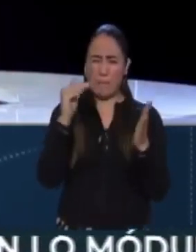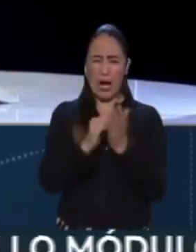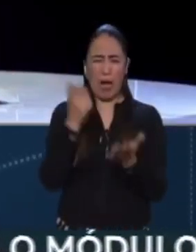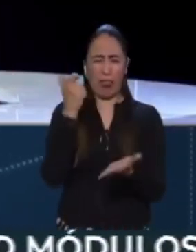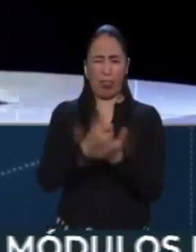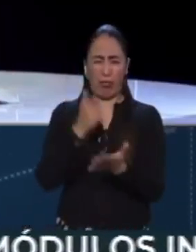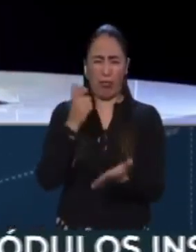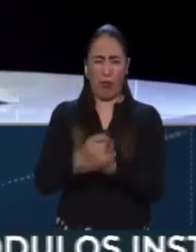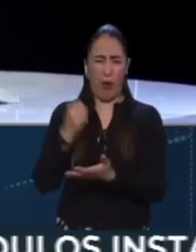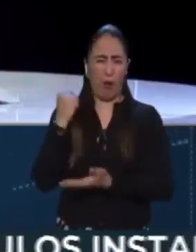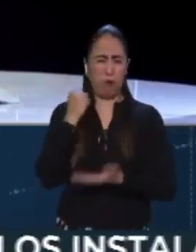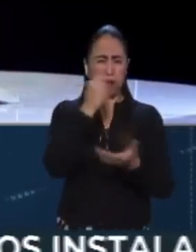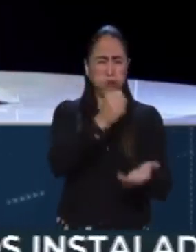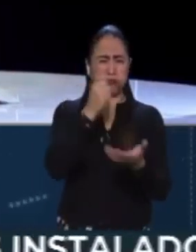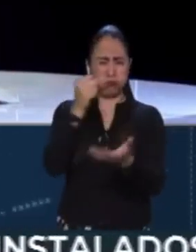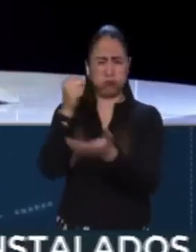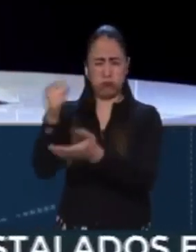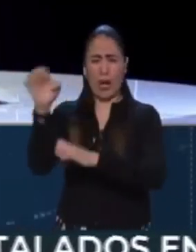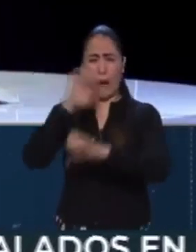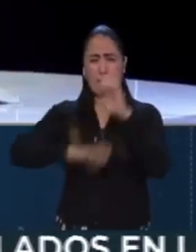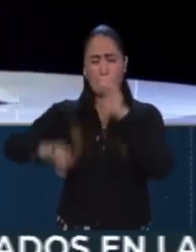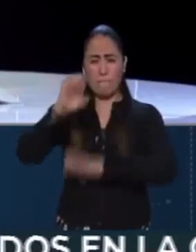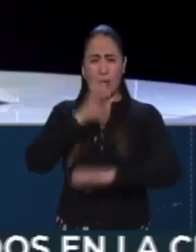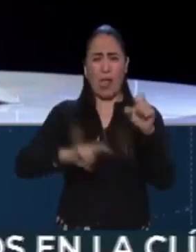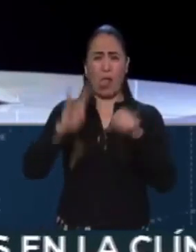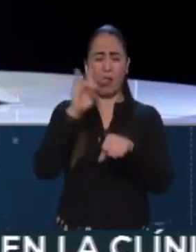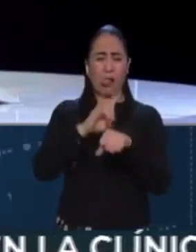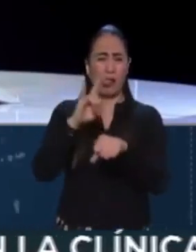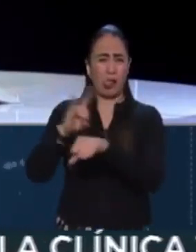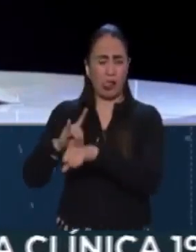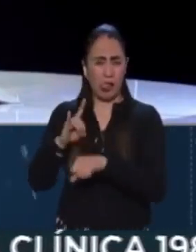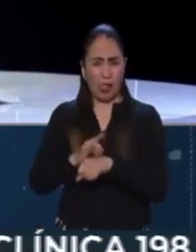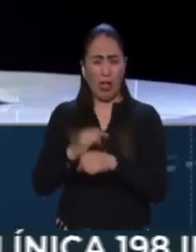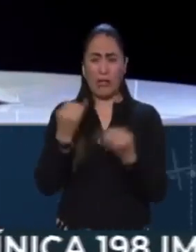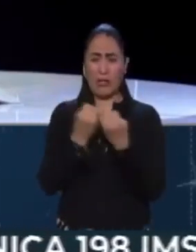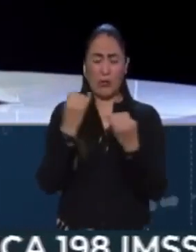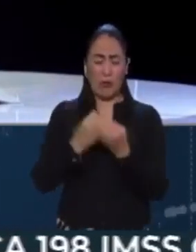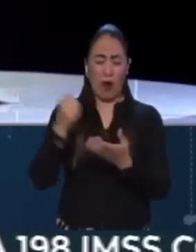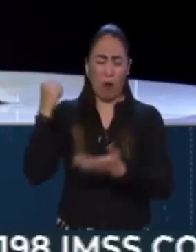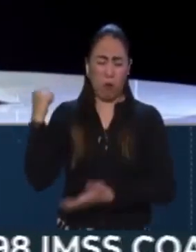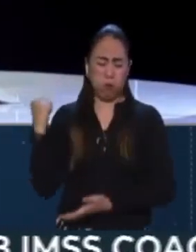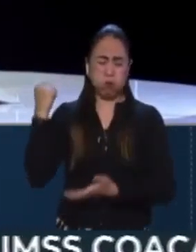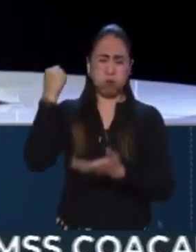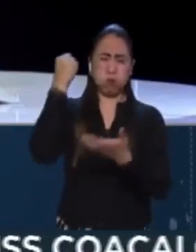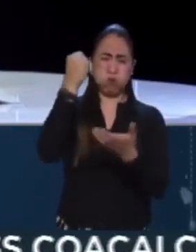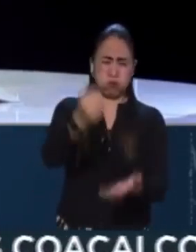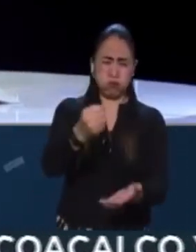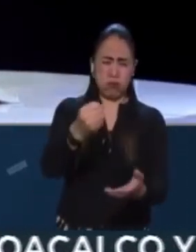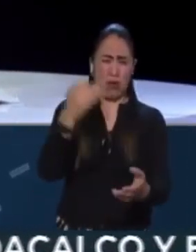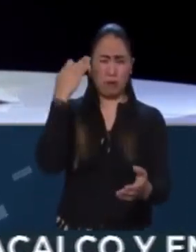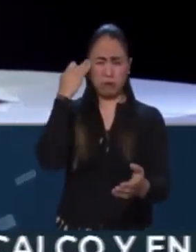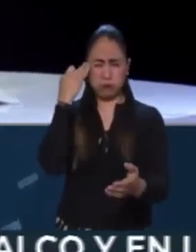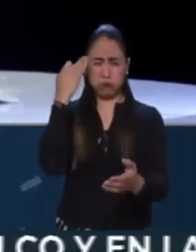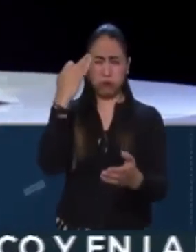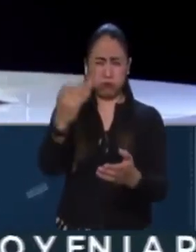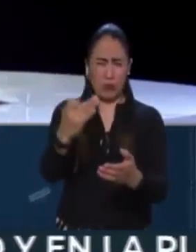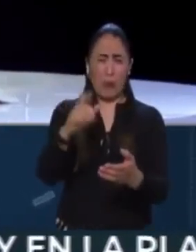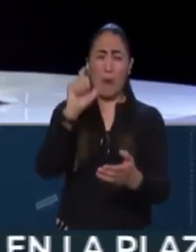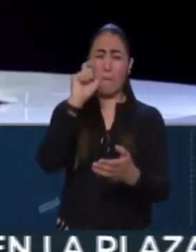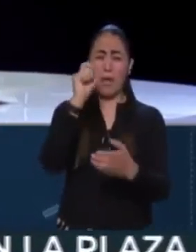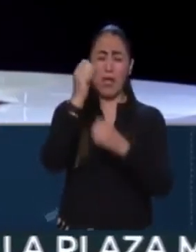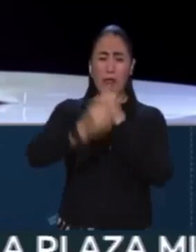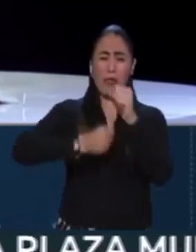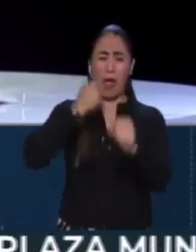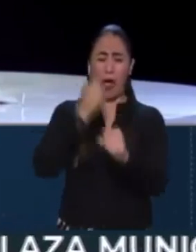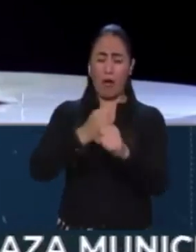triangulación de recursos, de empresas fantasmas y de una fortuna que ha acumulado durante más de 2